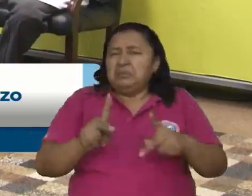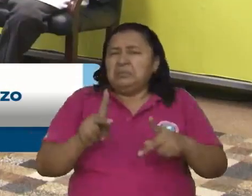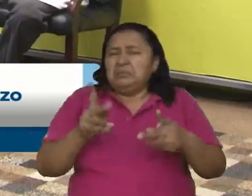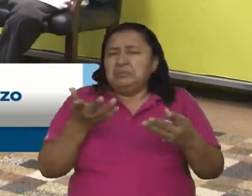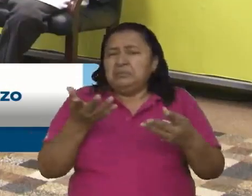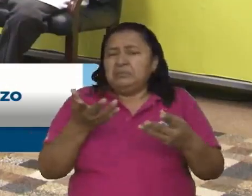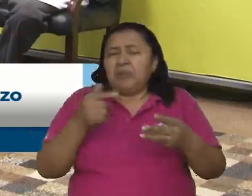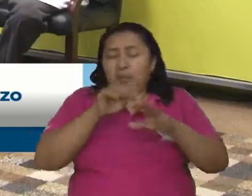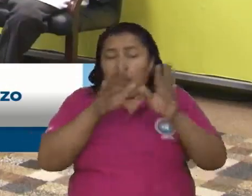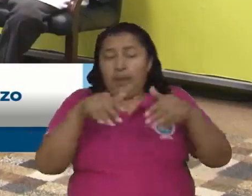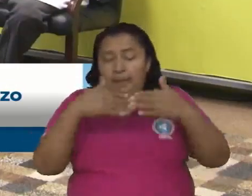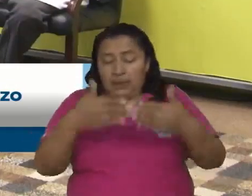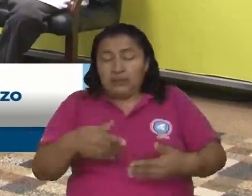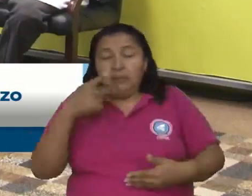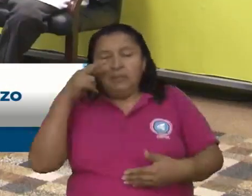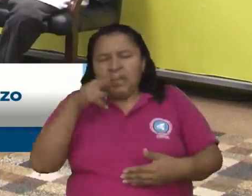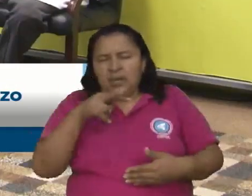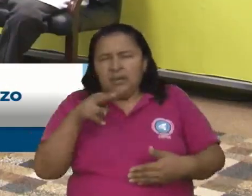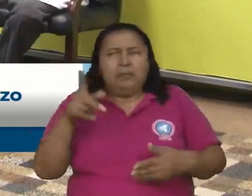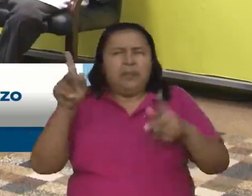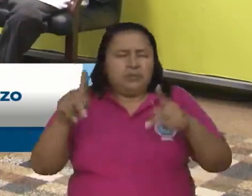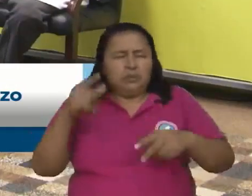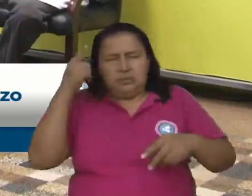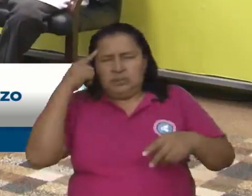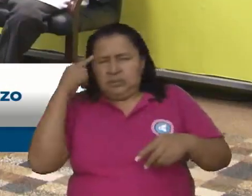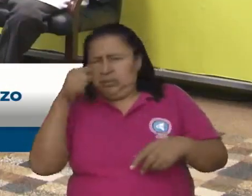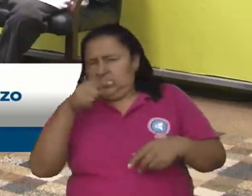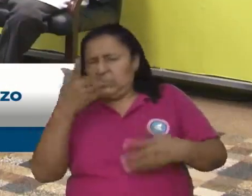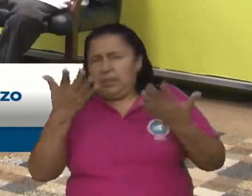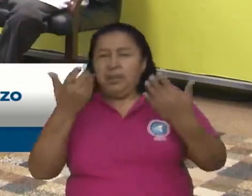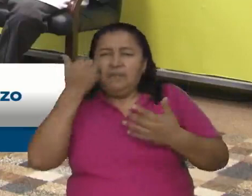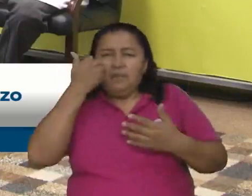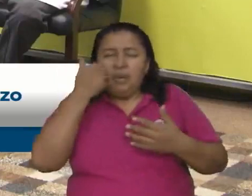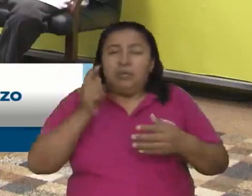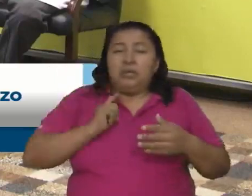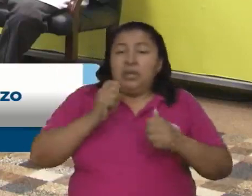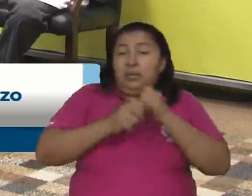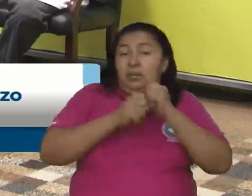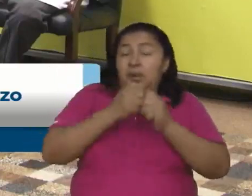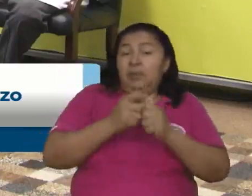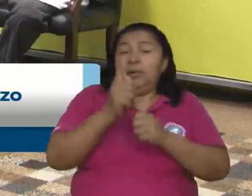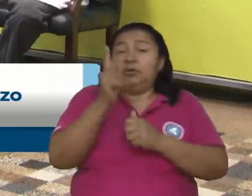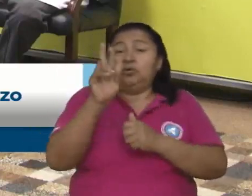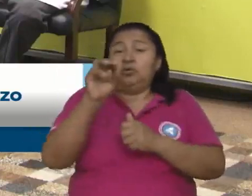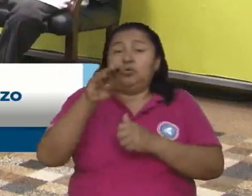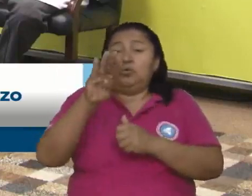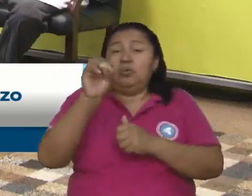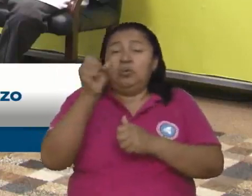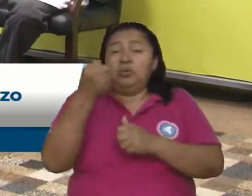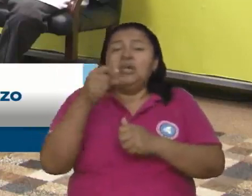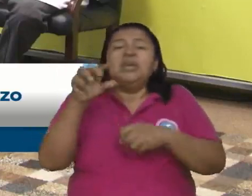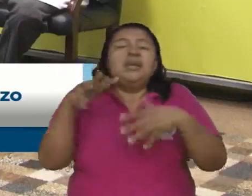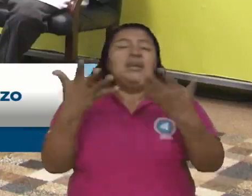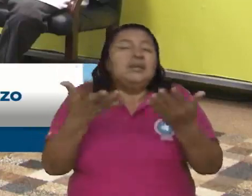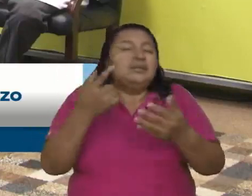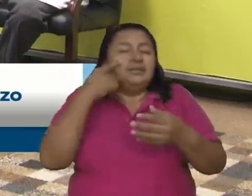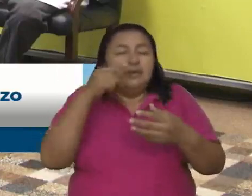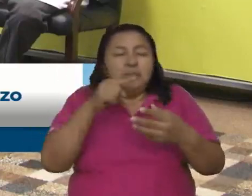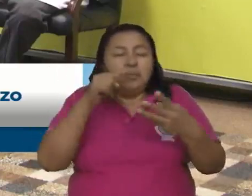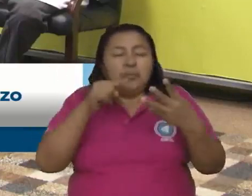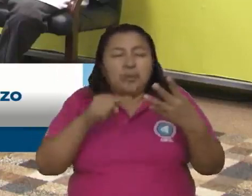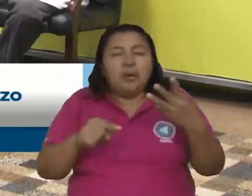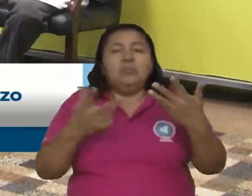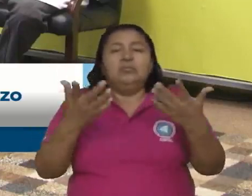que la mujer embarazada, los familiares, tomen en serio, pues, que pueden estar ante una trombosis, esos síntomas que son visibles.